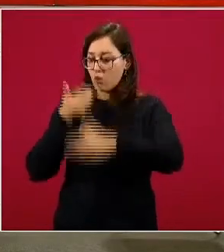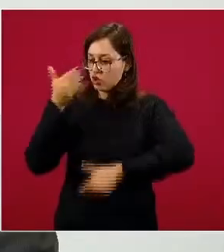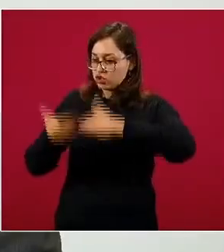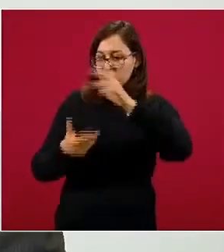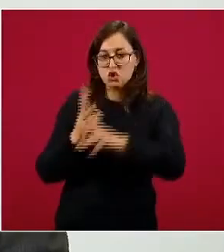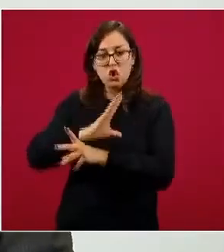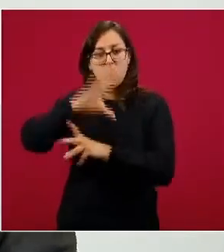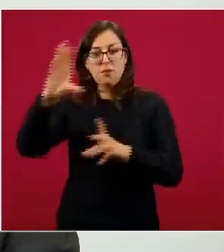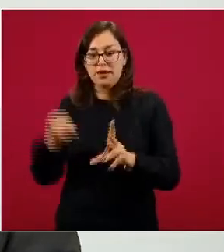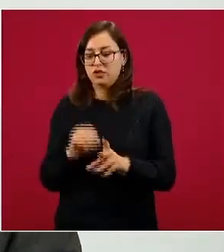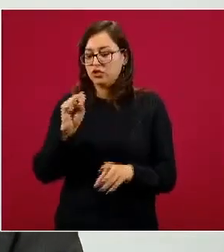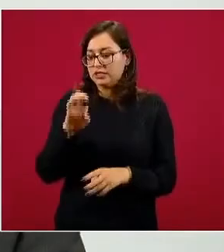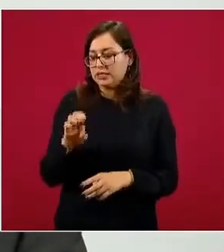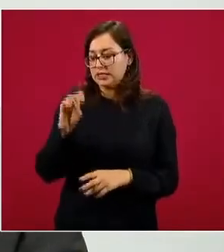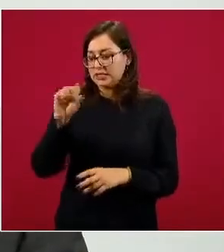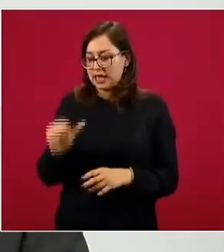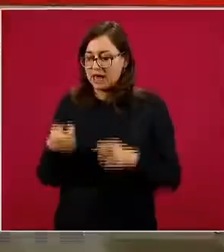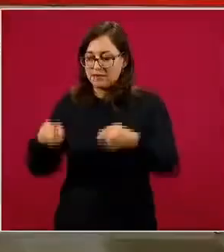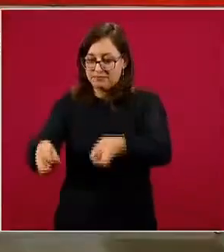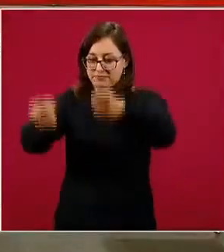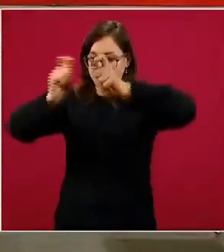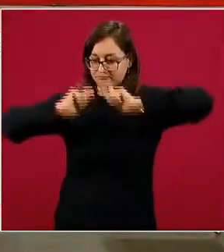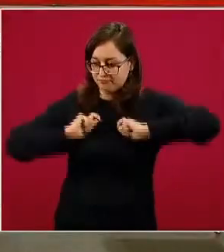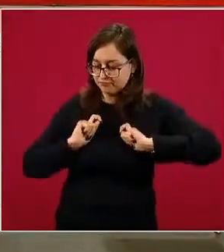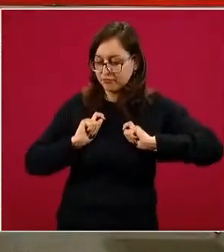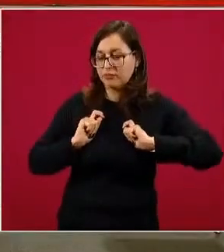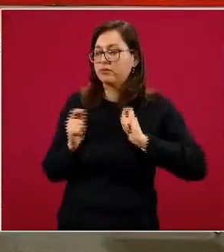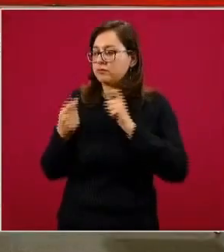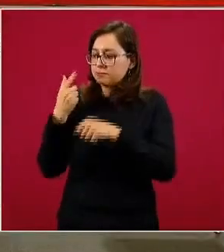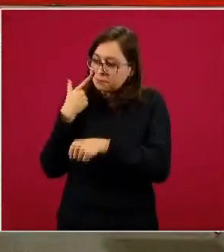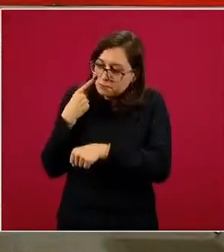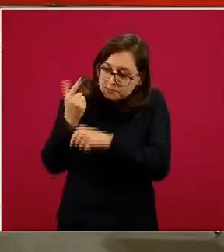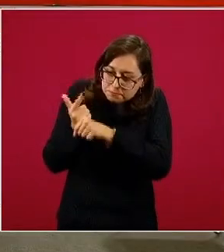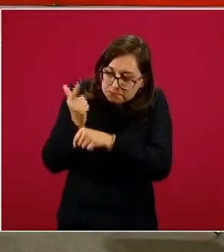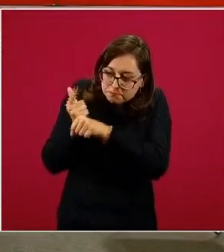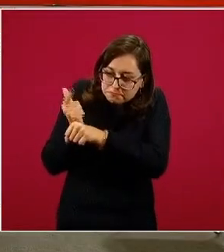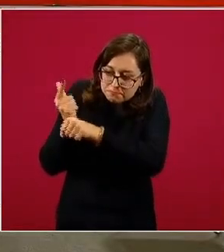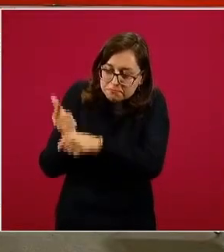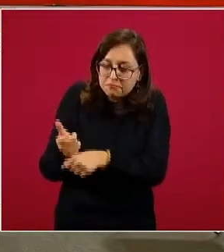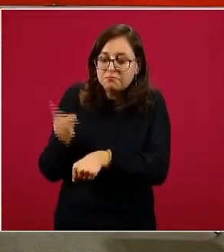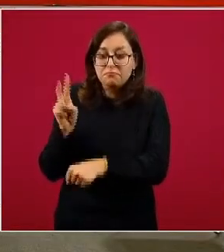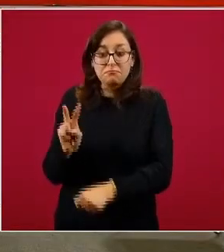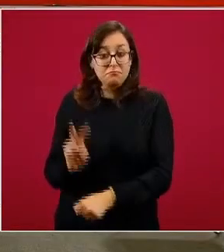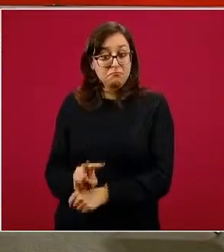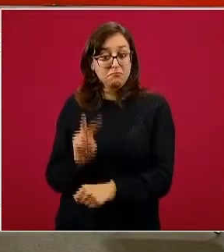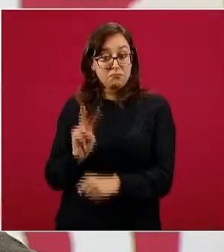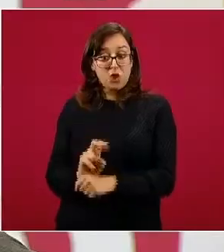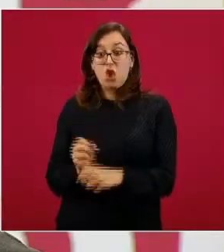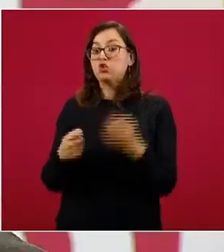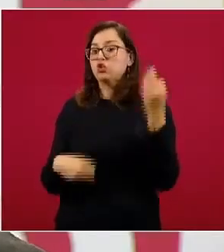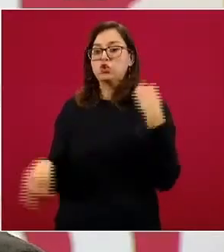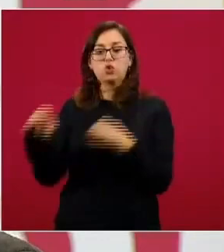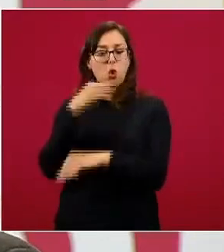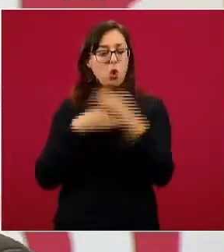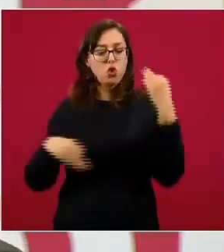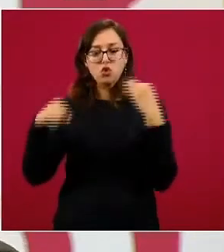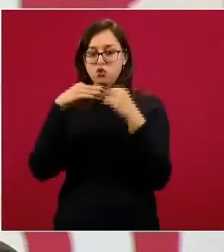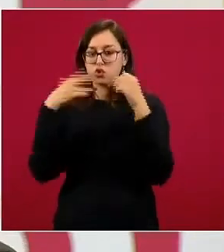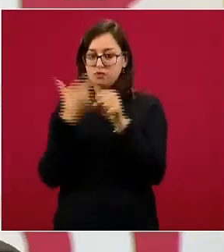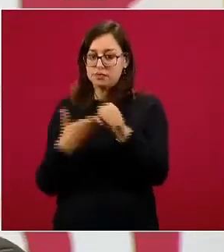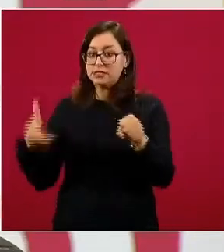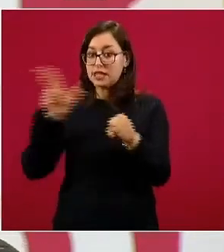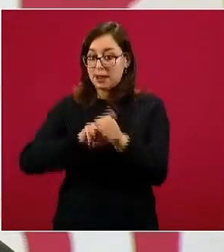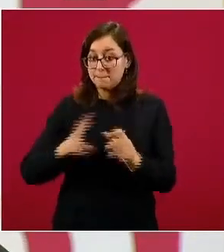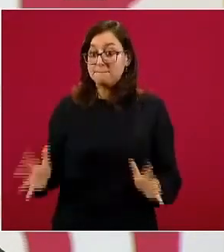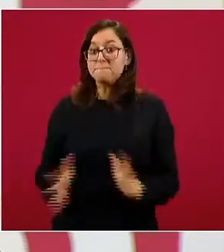la Secretaría de Salud, vamos a verificar, entre otras muchas cosas, que efectivamente todas y cada una de las sedes